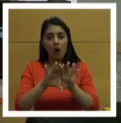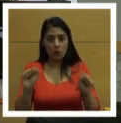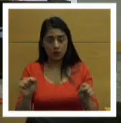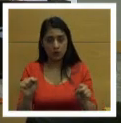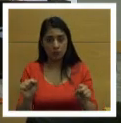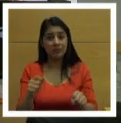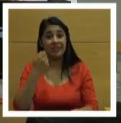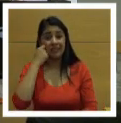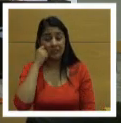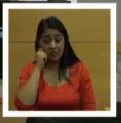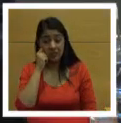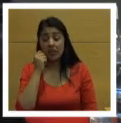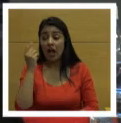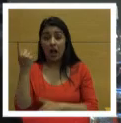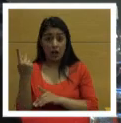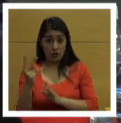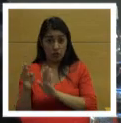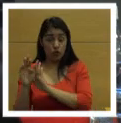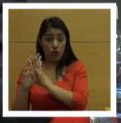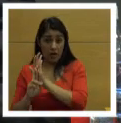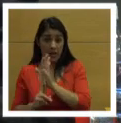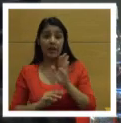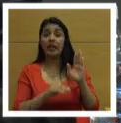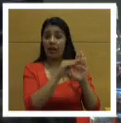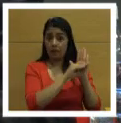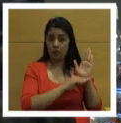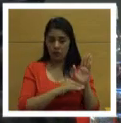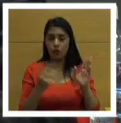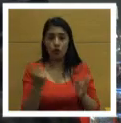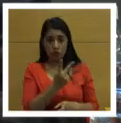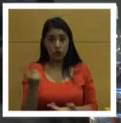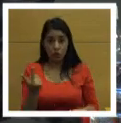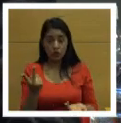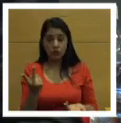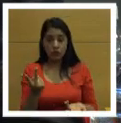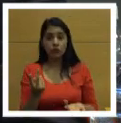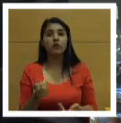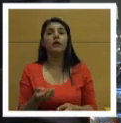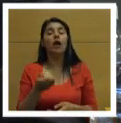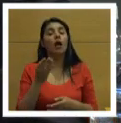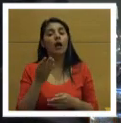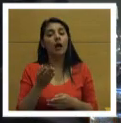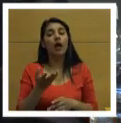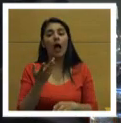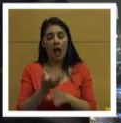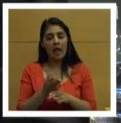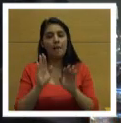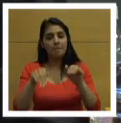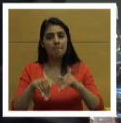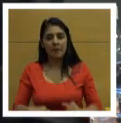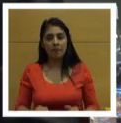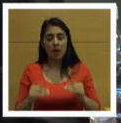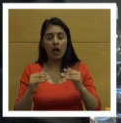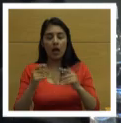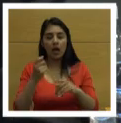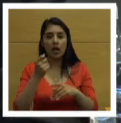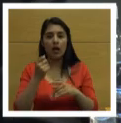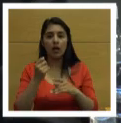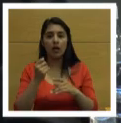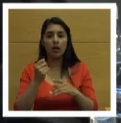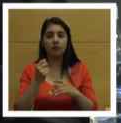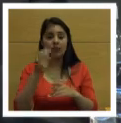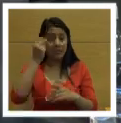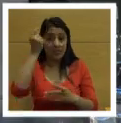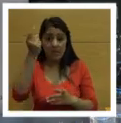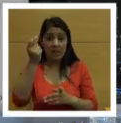significa que ambos instrumentos emanados de la Cumbre de Poderes Judiciales siguen cabalmente la línea de los sistemas